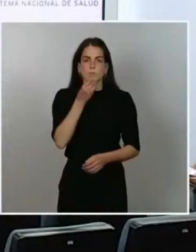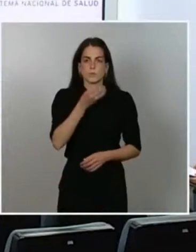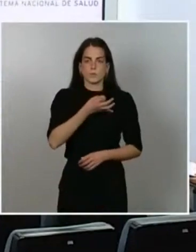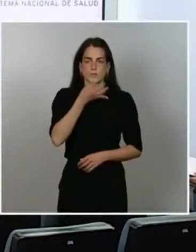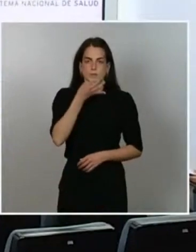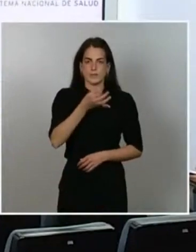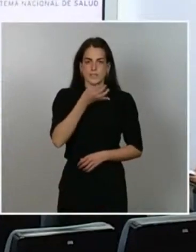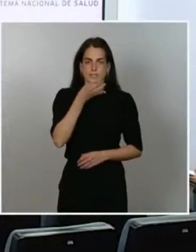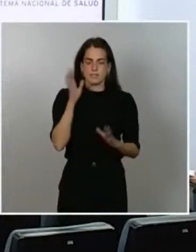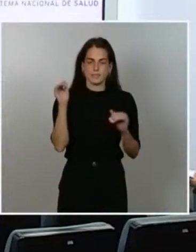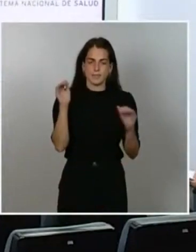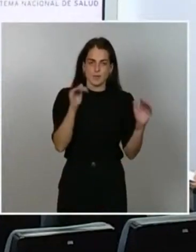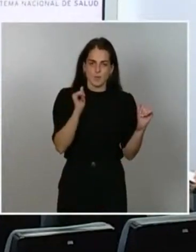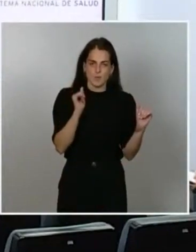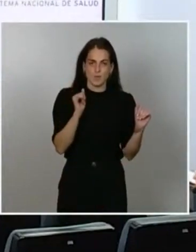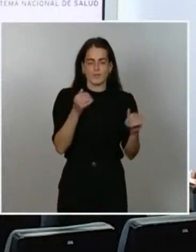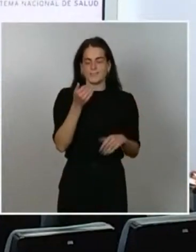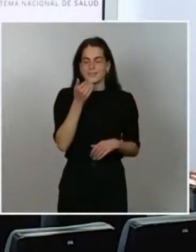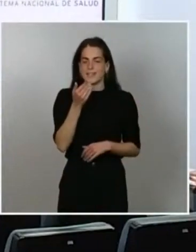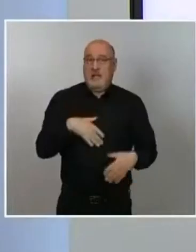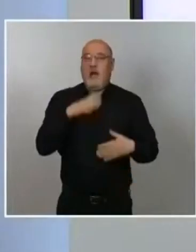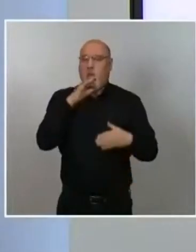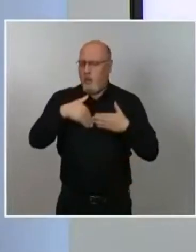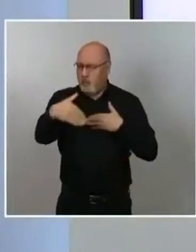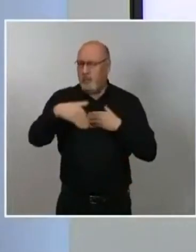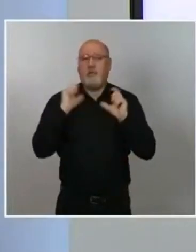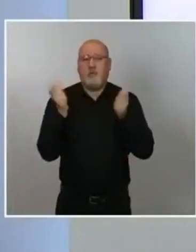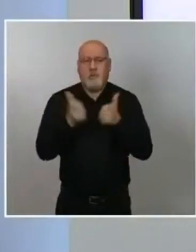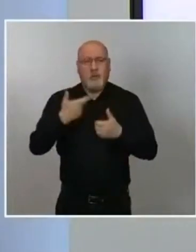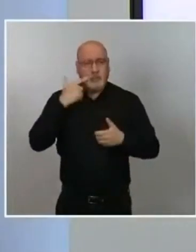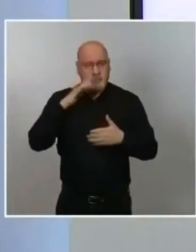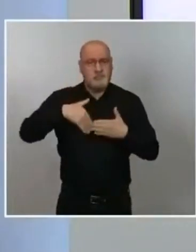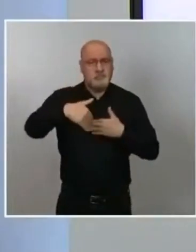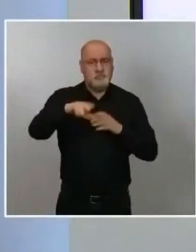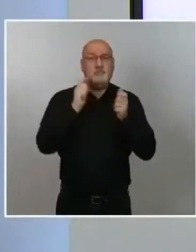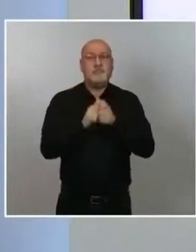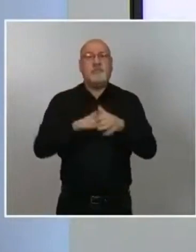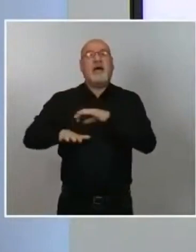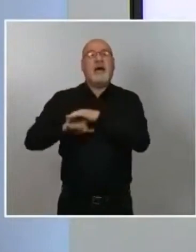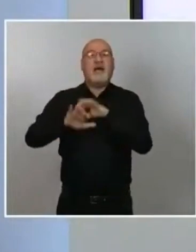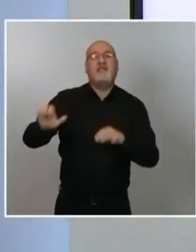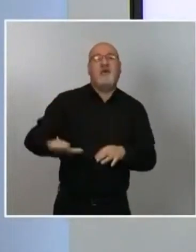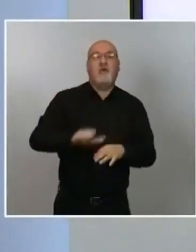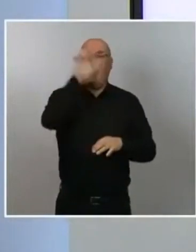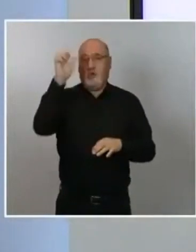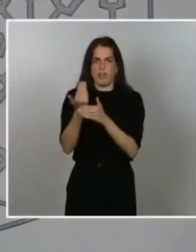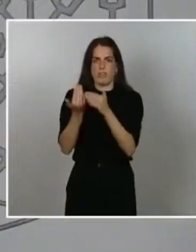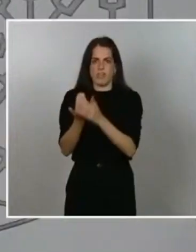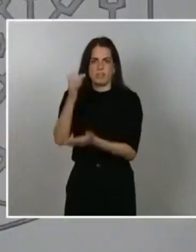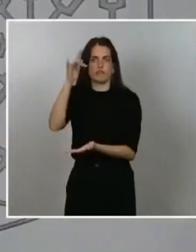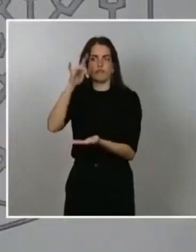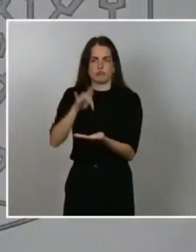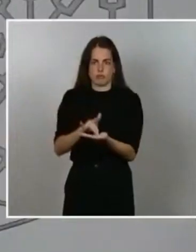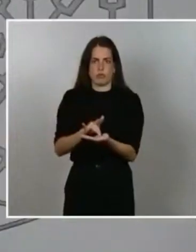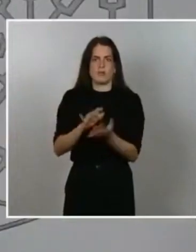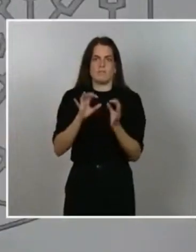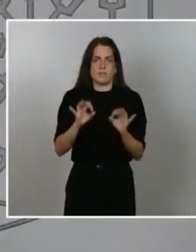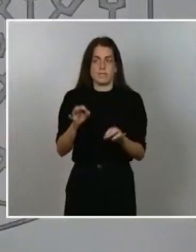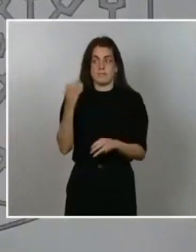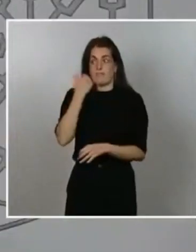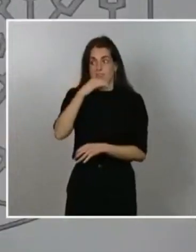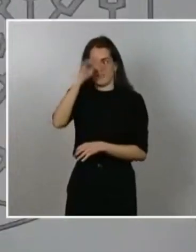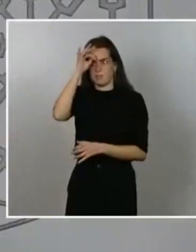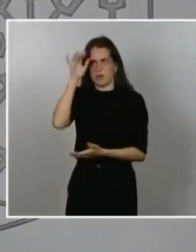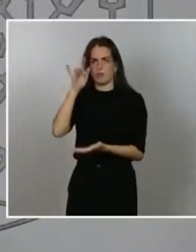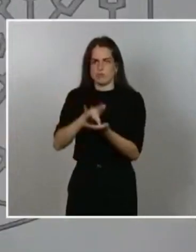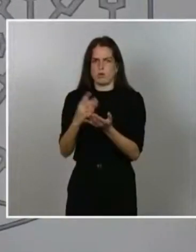la decisión de suspender la vacunación con AstraZeneca durante los próximos 15 días como mínimo a la espera de una investigación exhaustiva sobre los